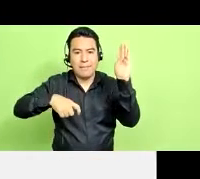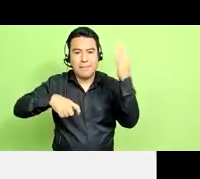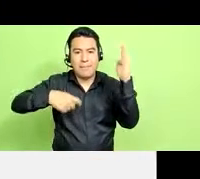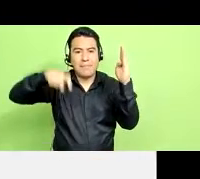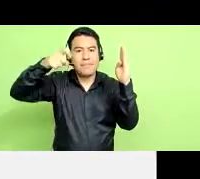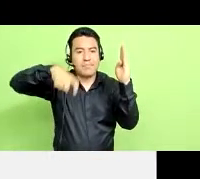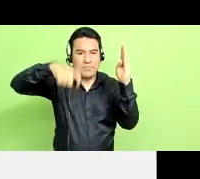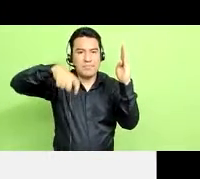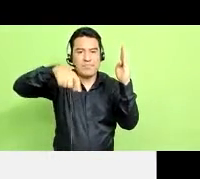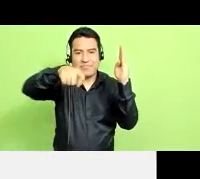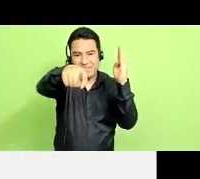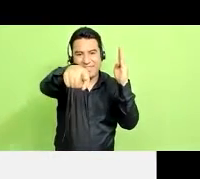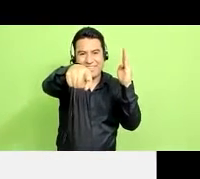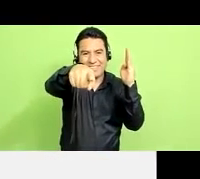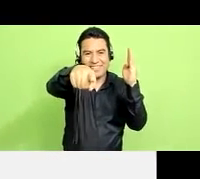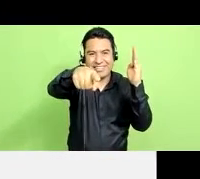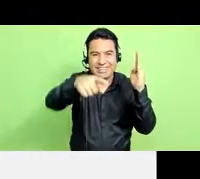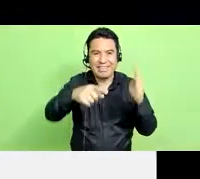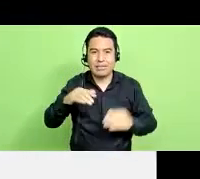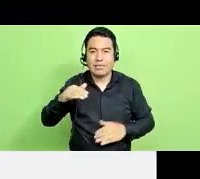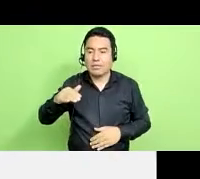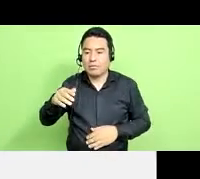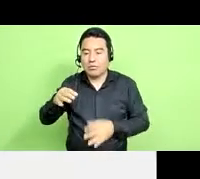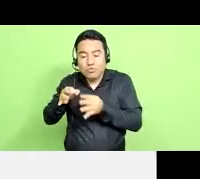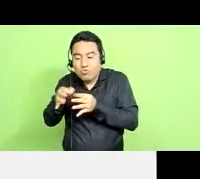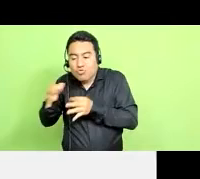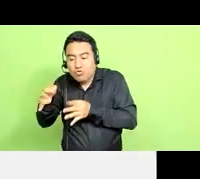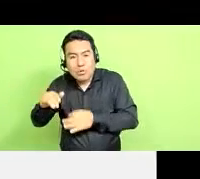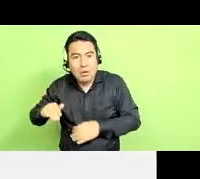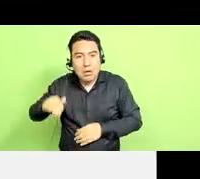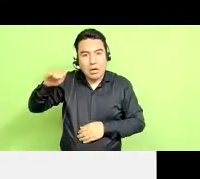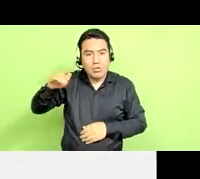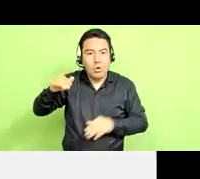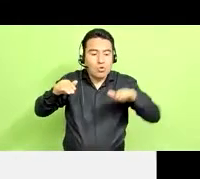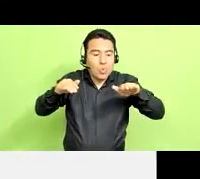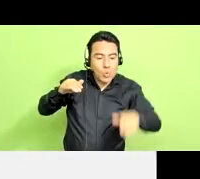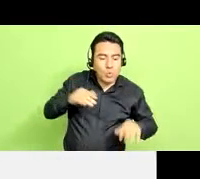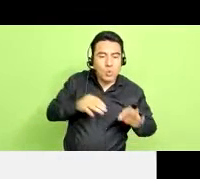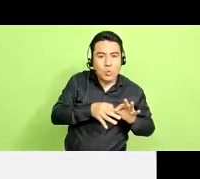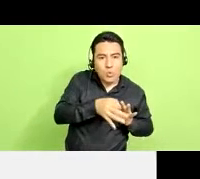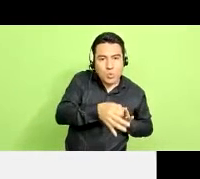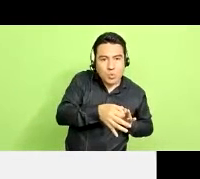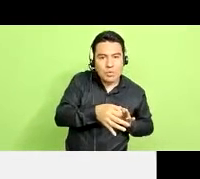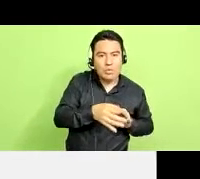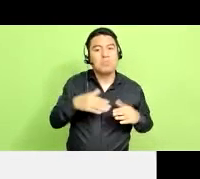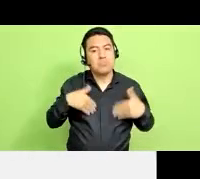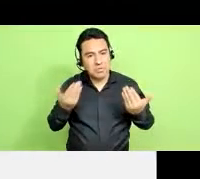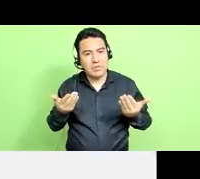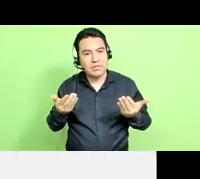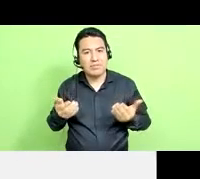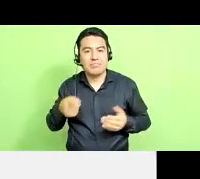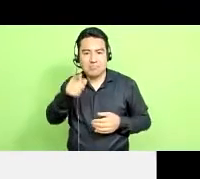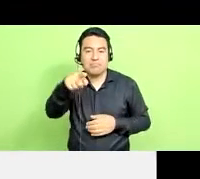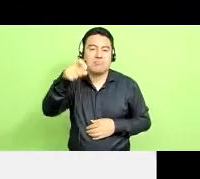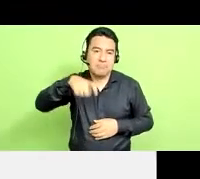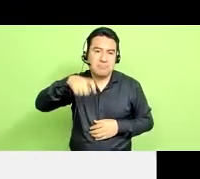o de repente centro de salud que tengan unas un expediente más fueron mayores quinientas personas tienen tácticas también